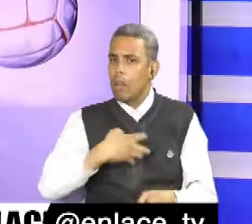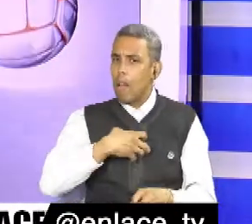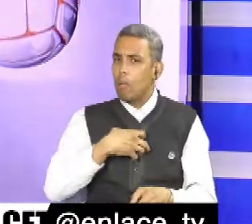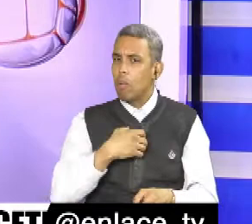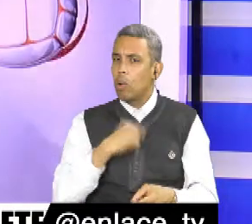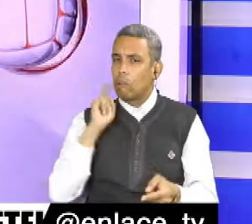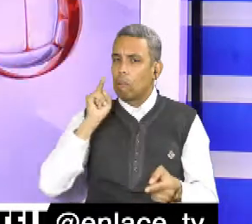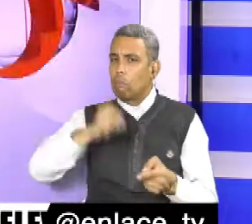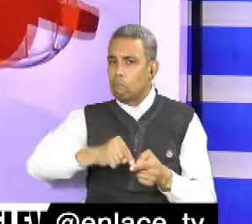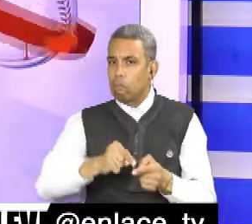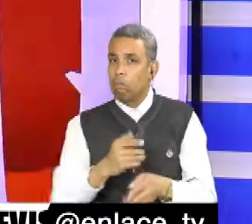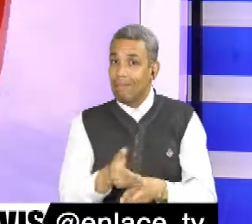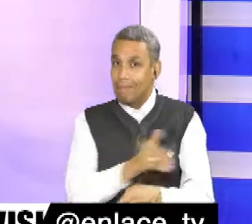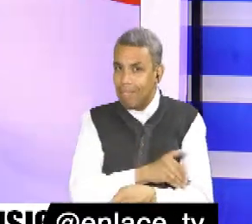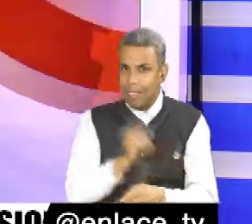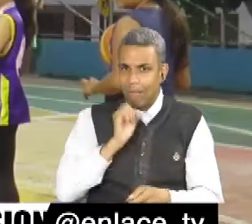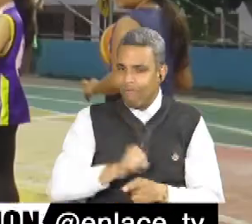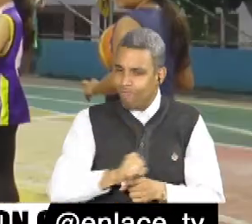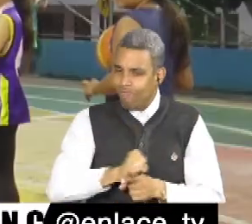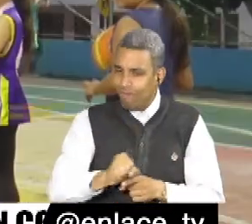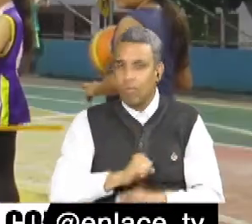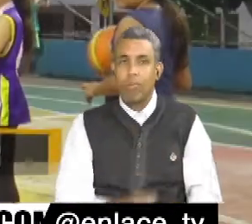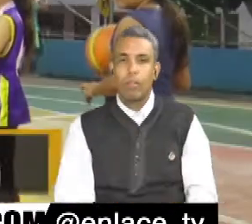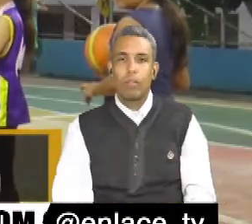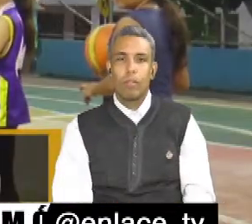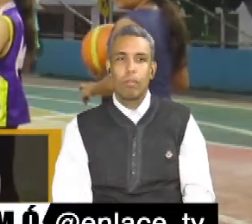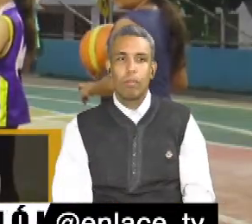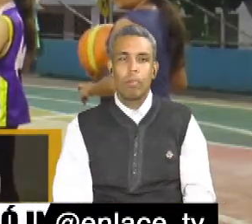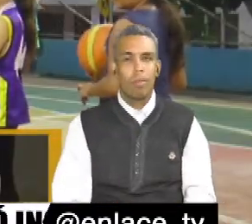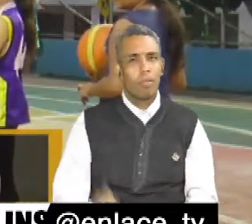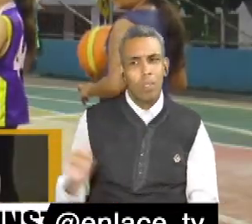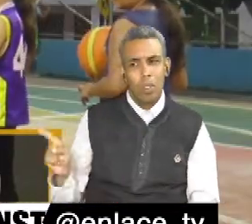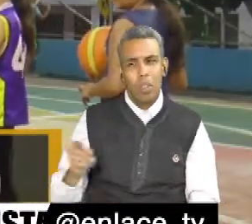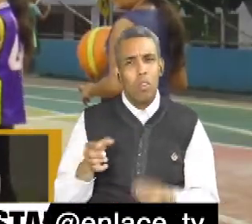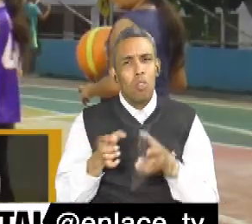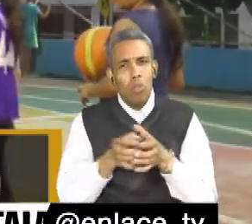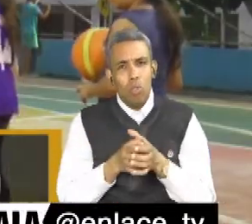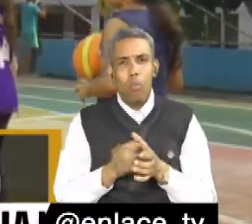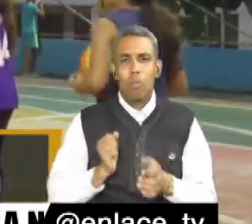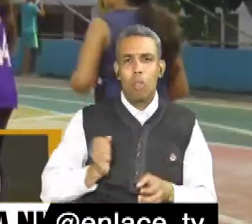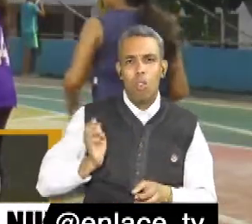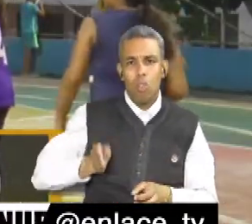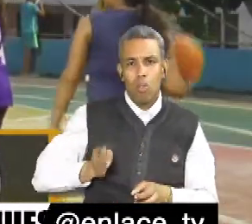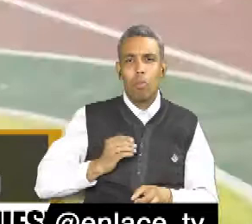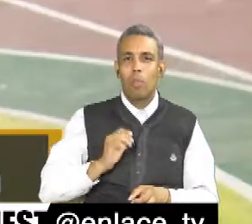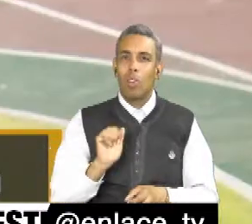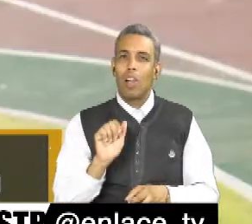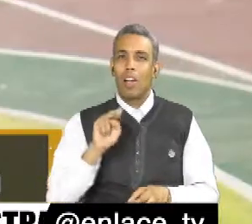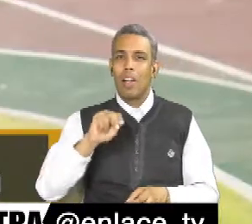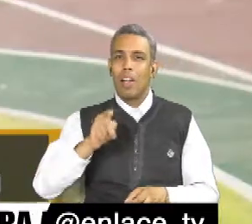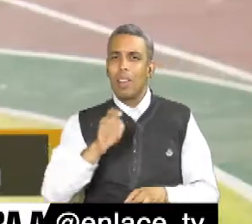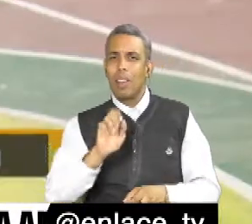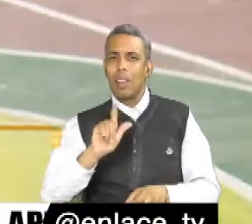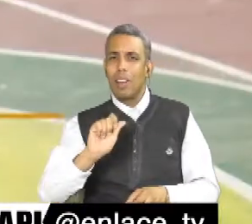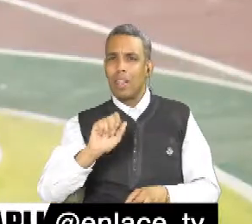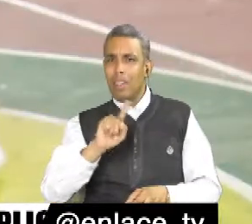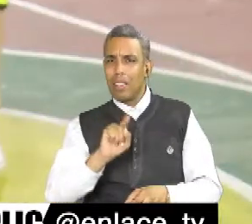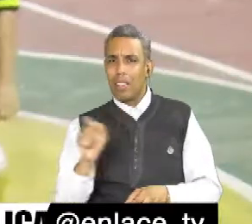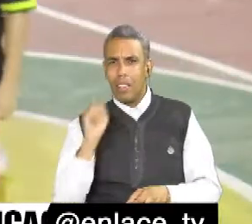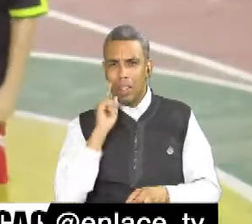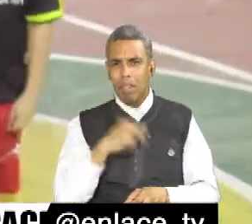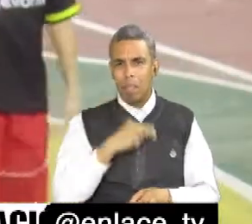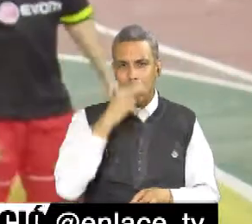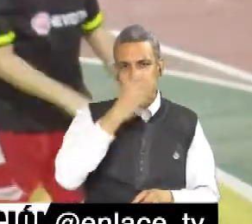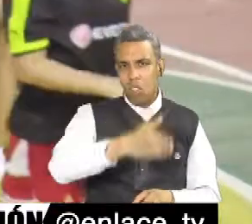e internacionales. Ellas son Los Ángeles, niños de 5 a 15 años que hacen parte de la Escuela de Baloncesto de la Comuna 5 y